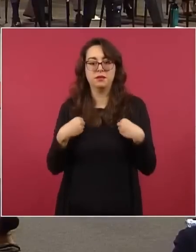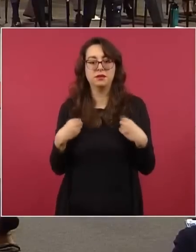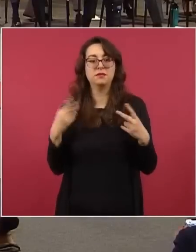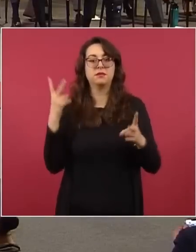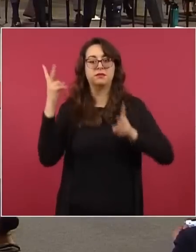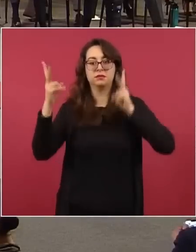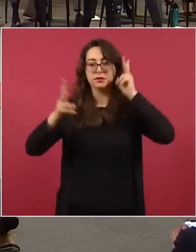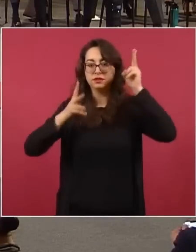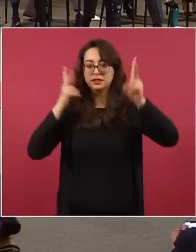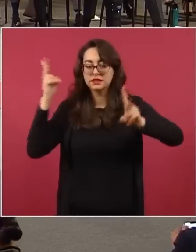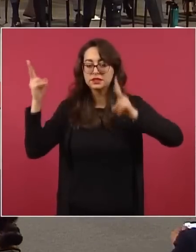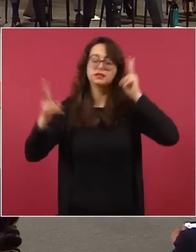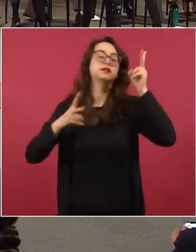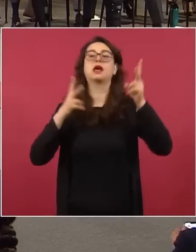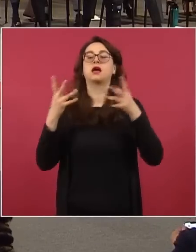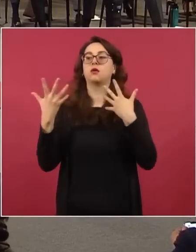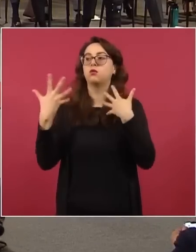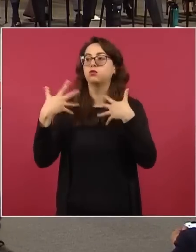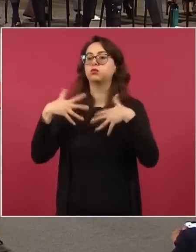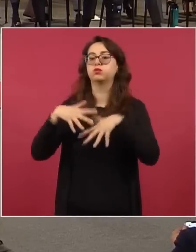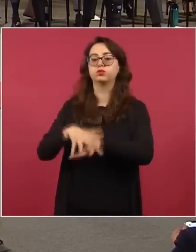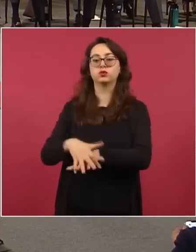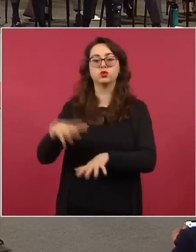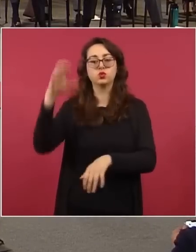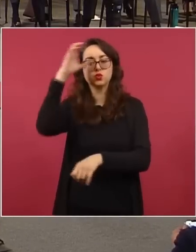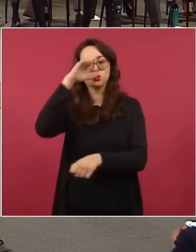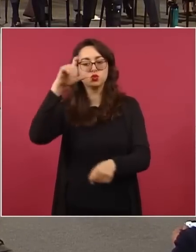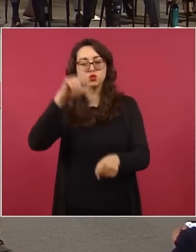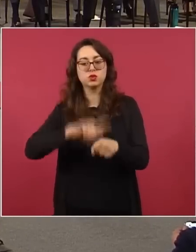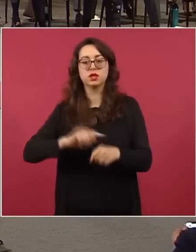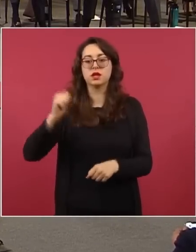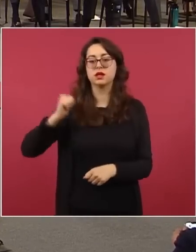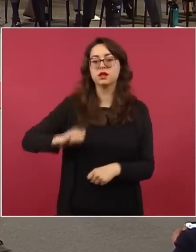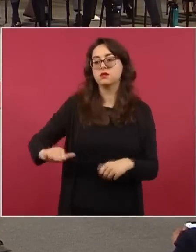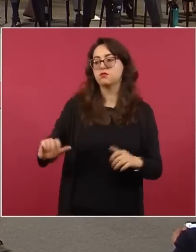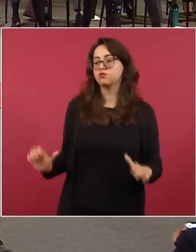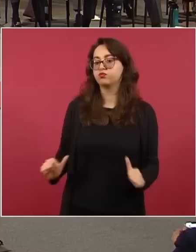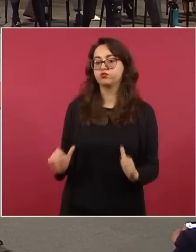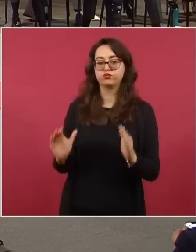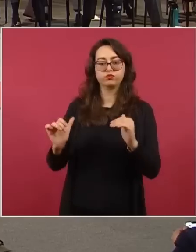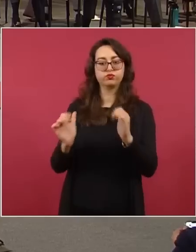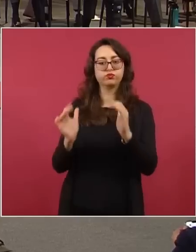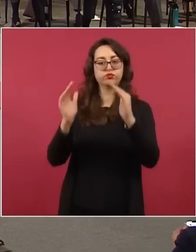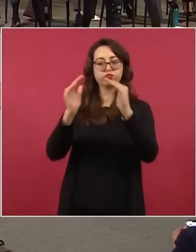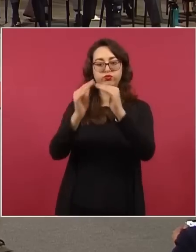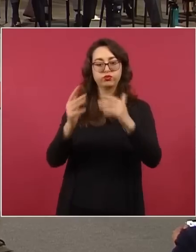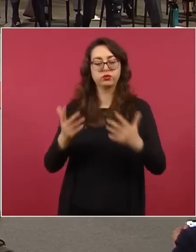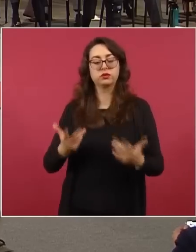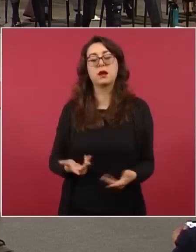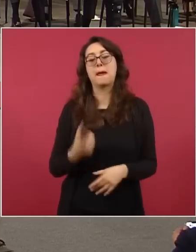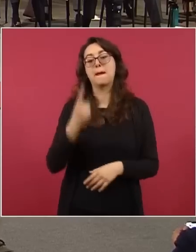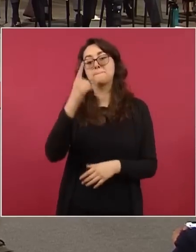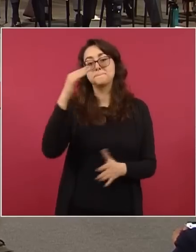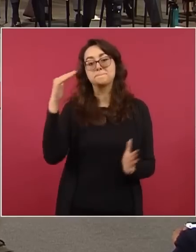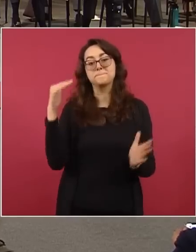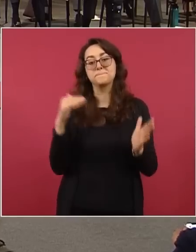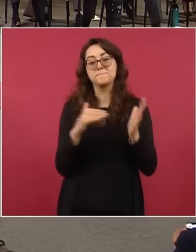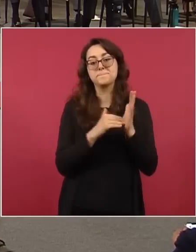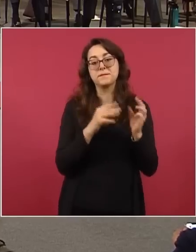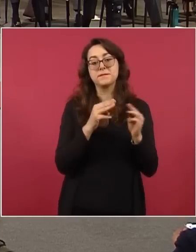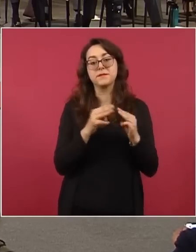cultural y arqueológica de las zonas que vamos a visitar cuentremaya van a ser más de mil